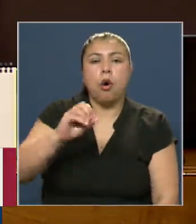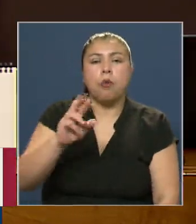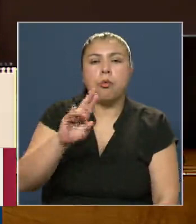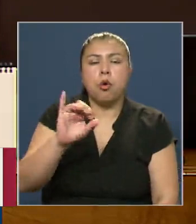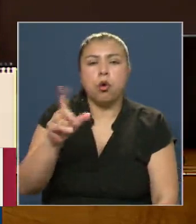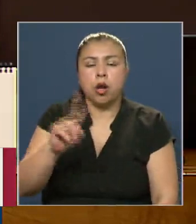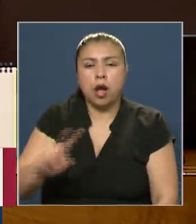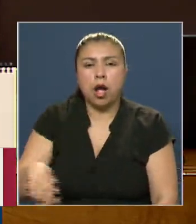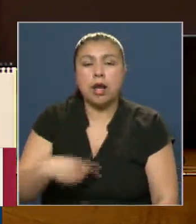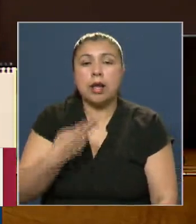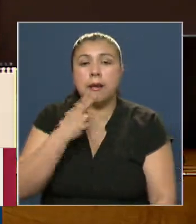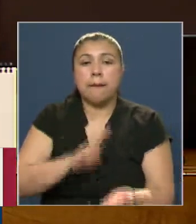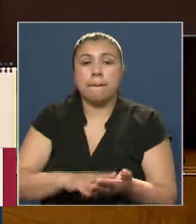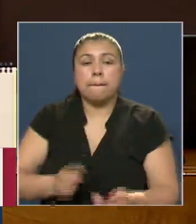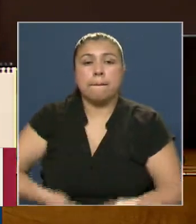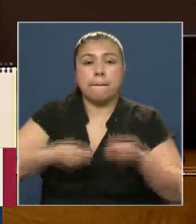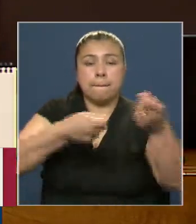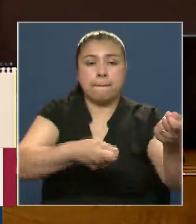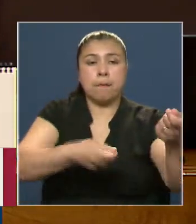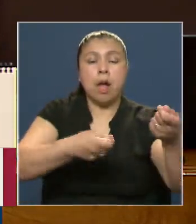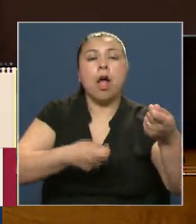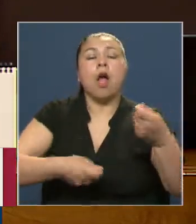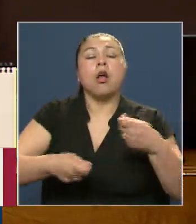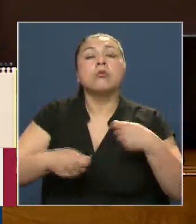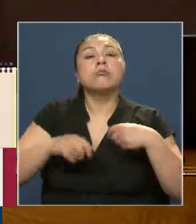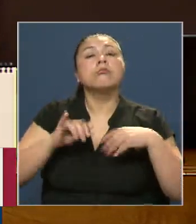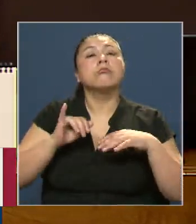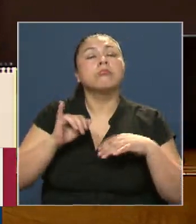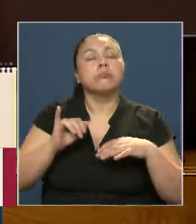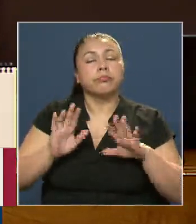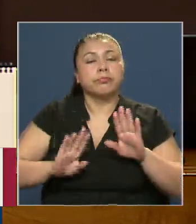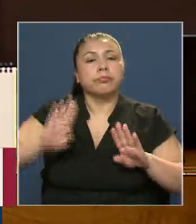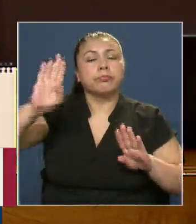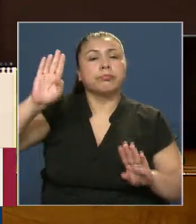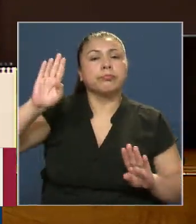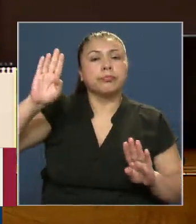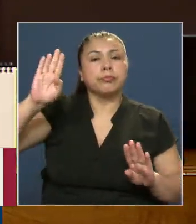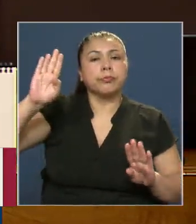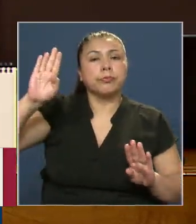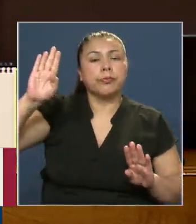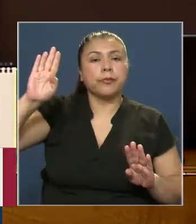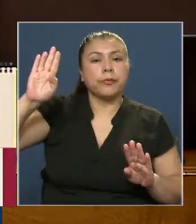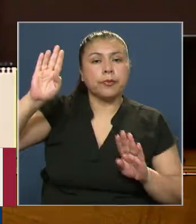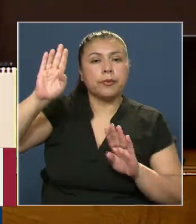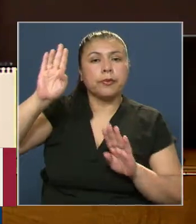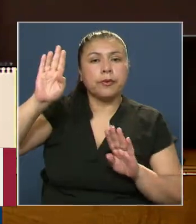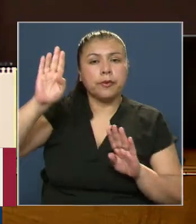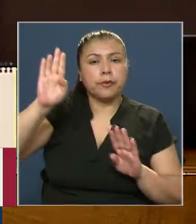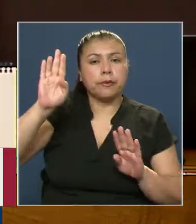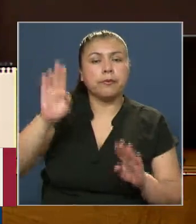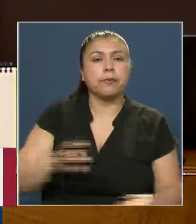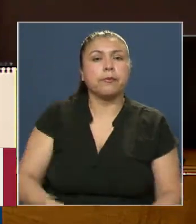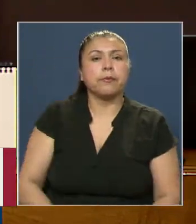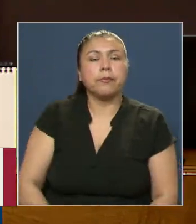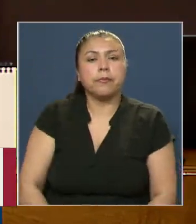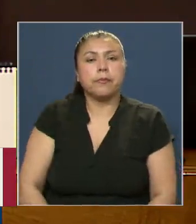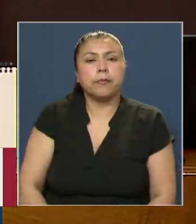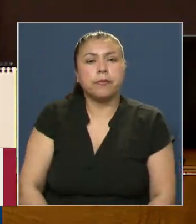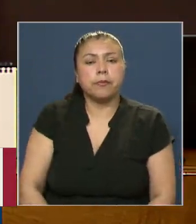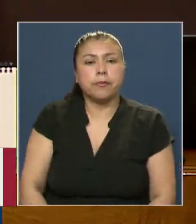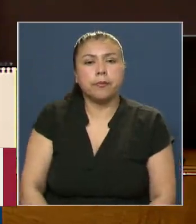oficios correspondientes con la adhesión de quien levanta su brazo.